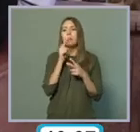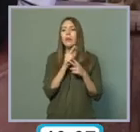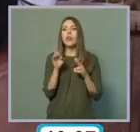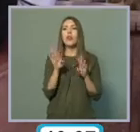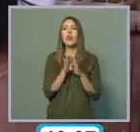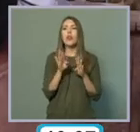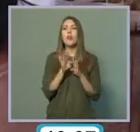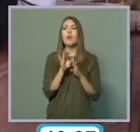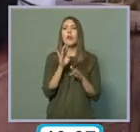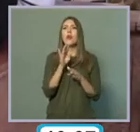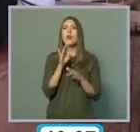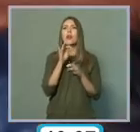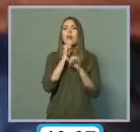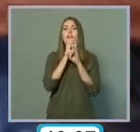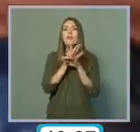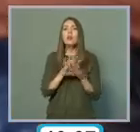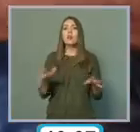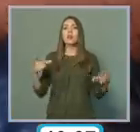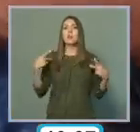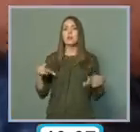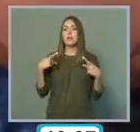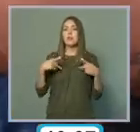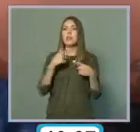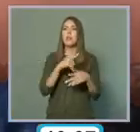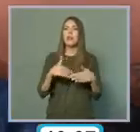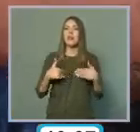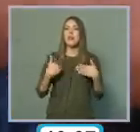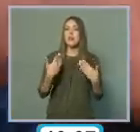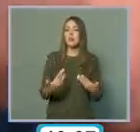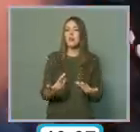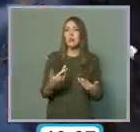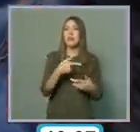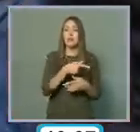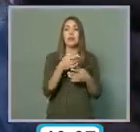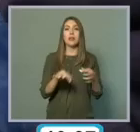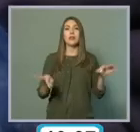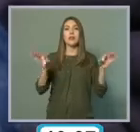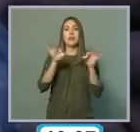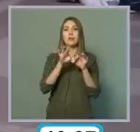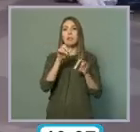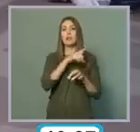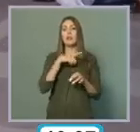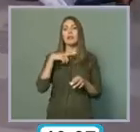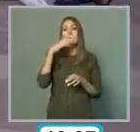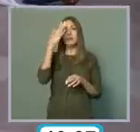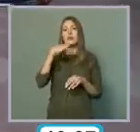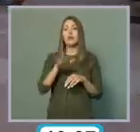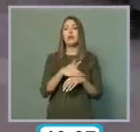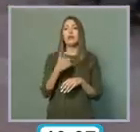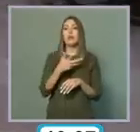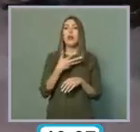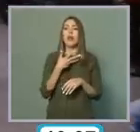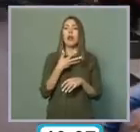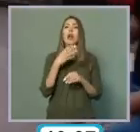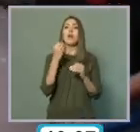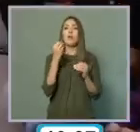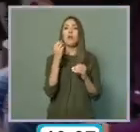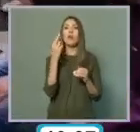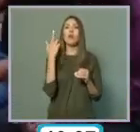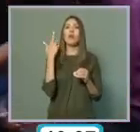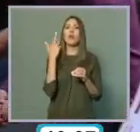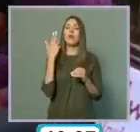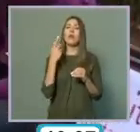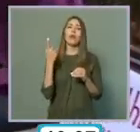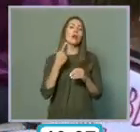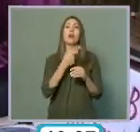gente en la que confiamos. Sí, claro. Entonces, esto es importante que lo tengamos en cuenta porque hoy circulan muchos audios, como bien nos decías al principio,